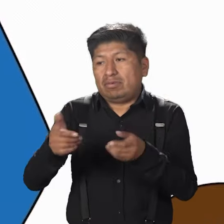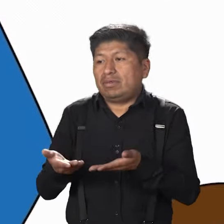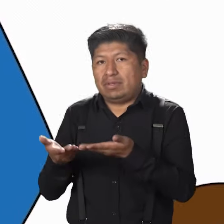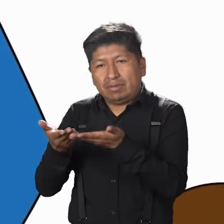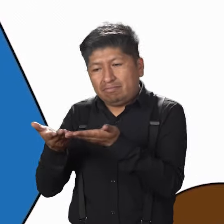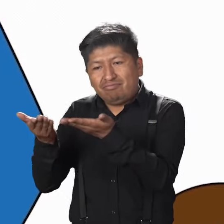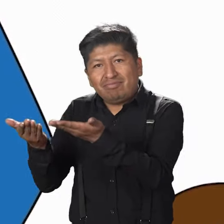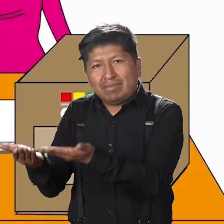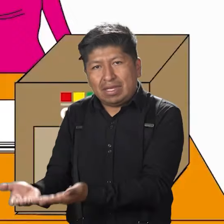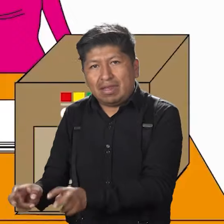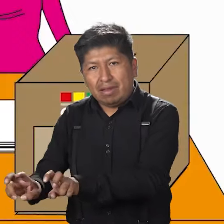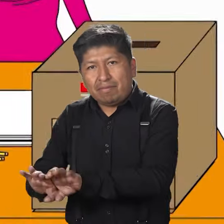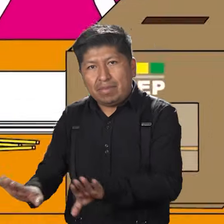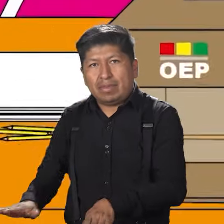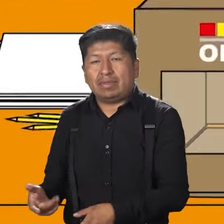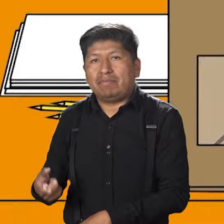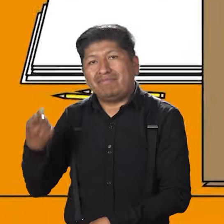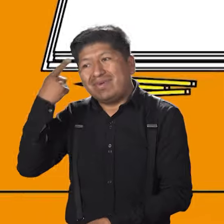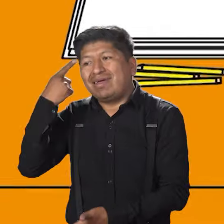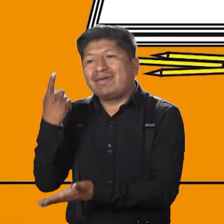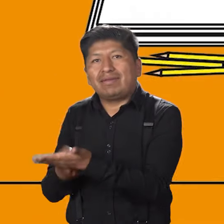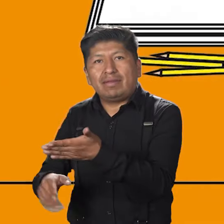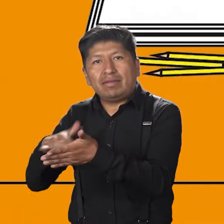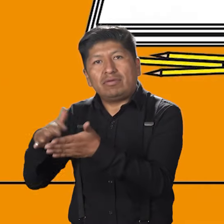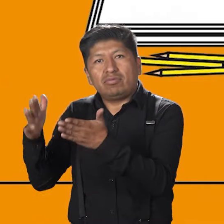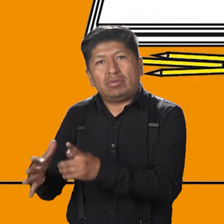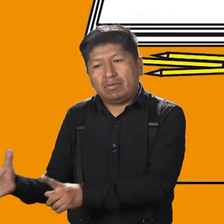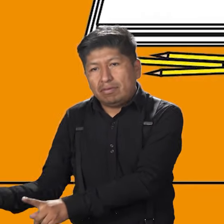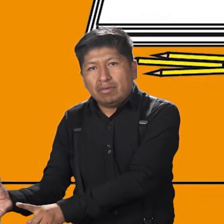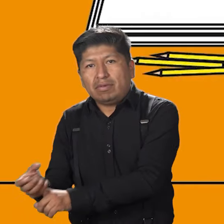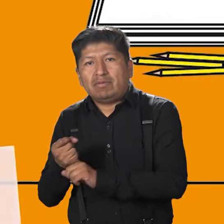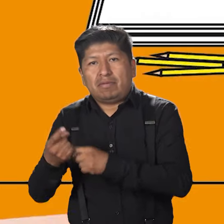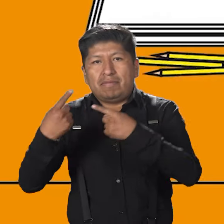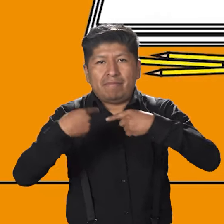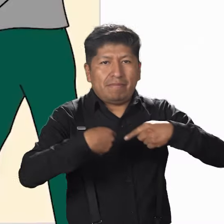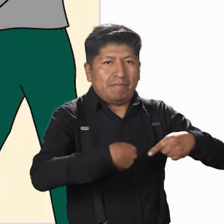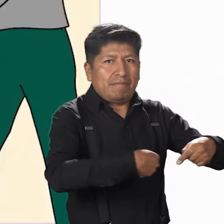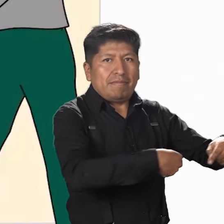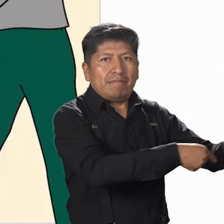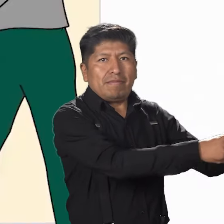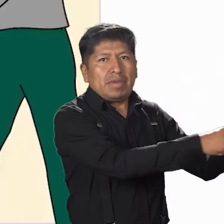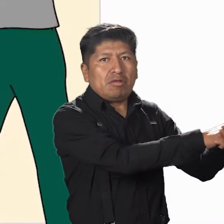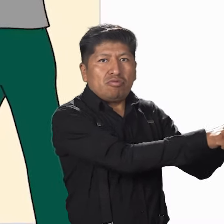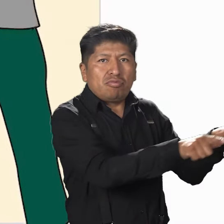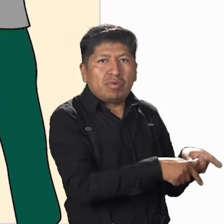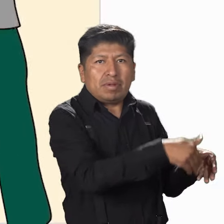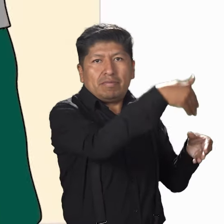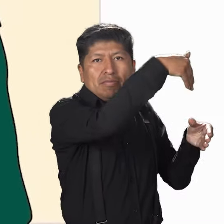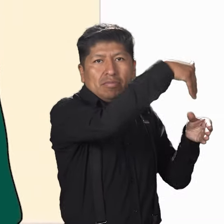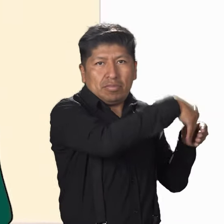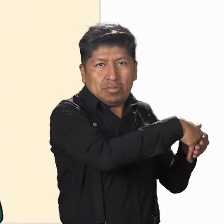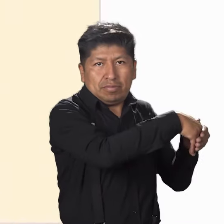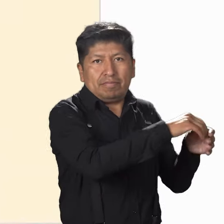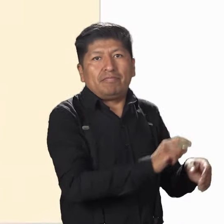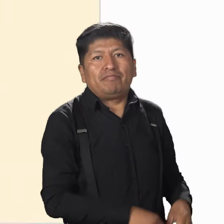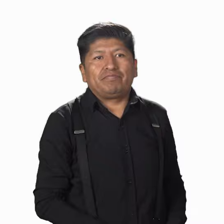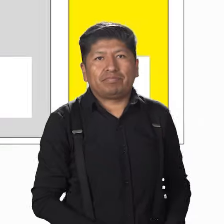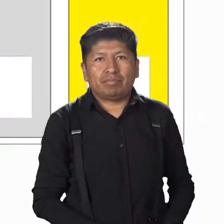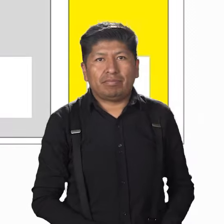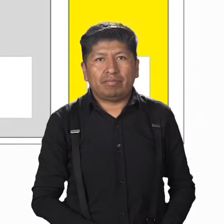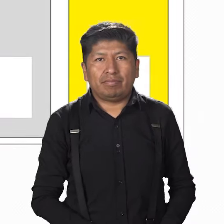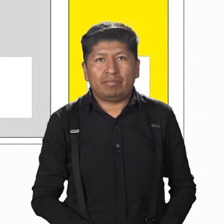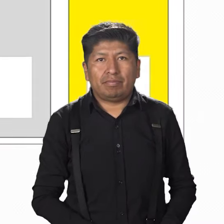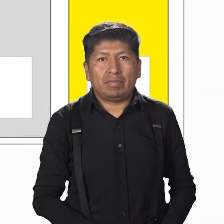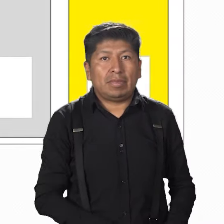marca ni señal y la dejará sobre la mesa de sufragio para que el estudiante la recoja y se dirija al recinto reservado